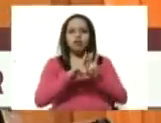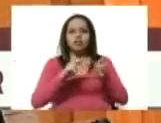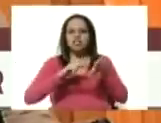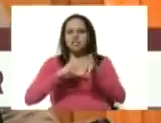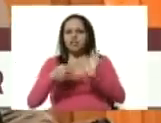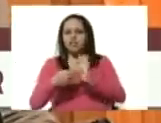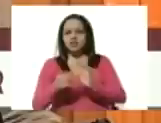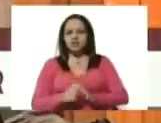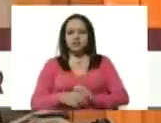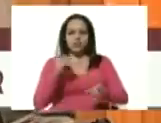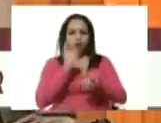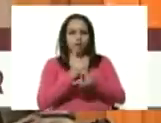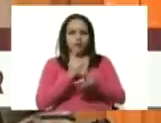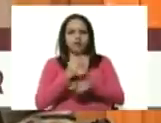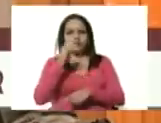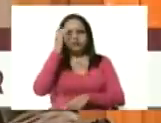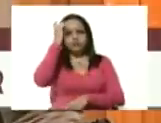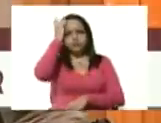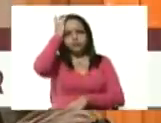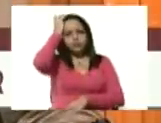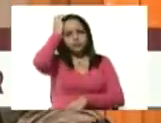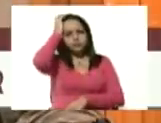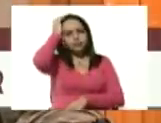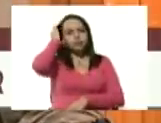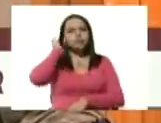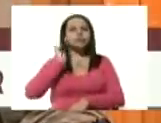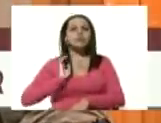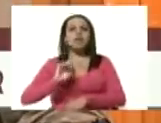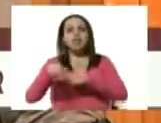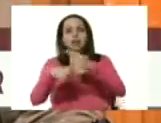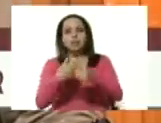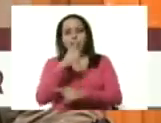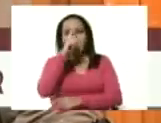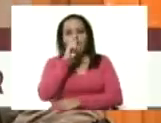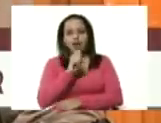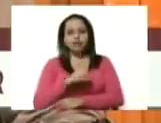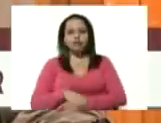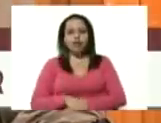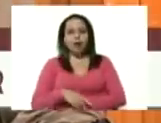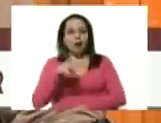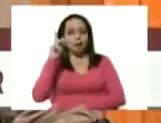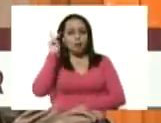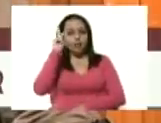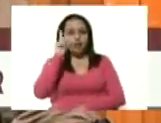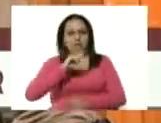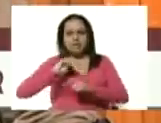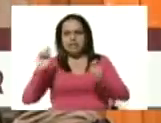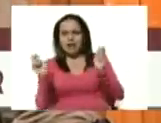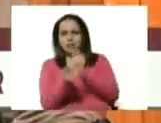el concurso. Después una profesora con los años, que se metió escuálida,